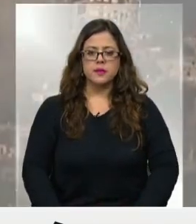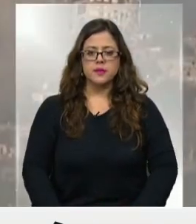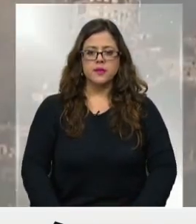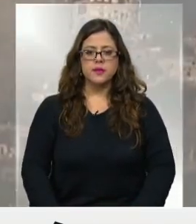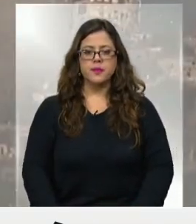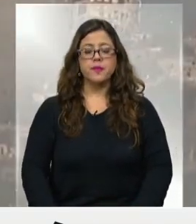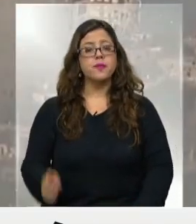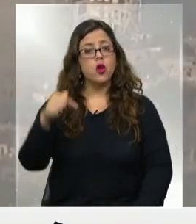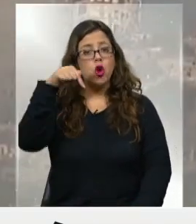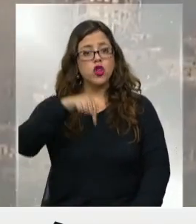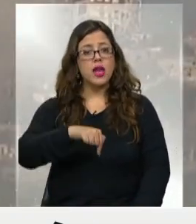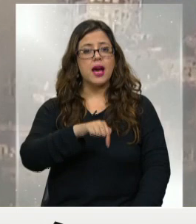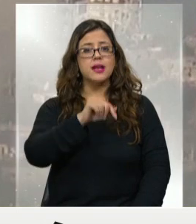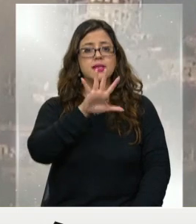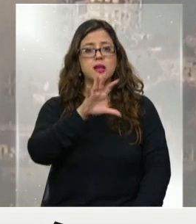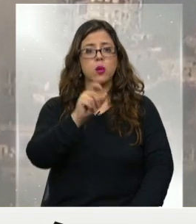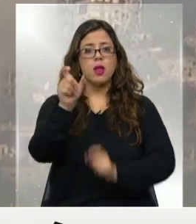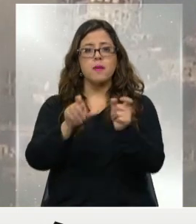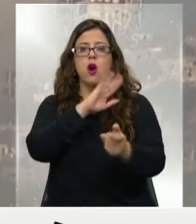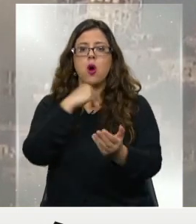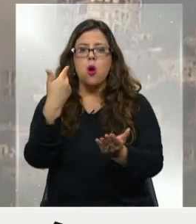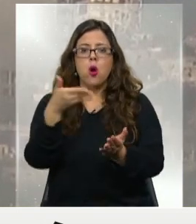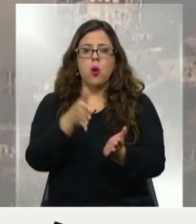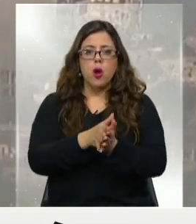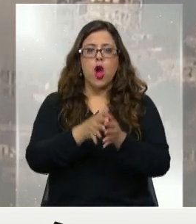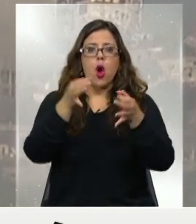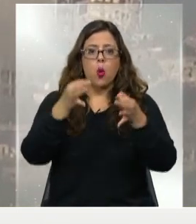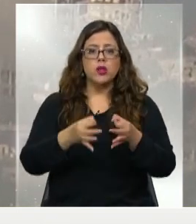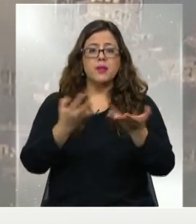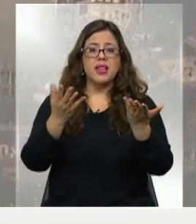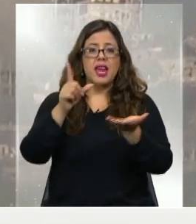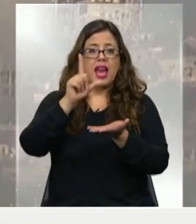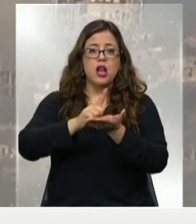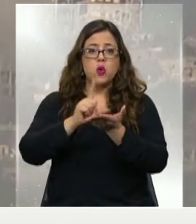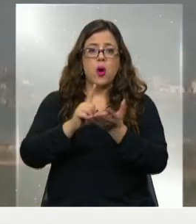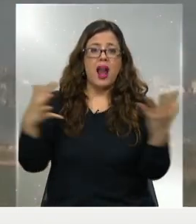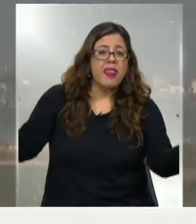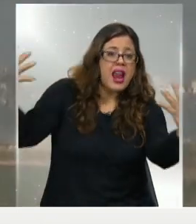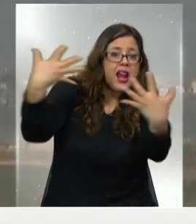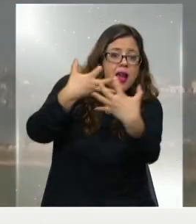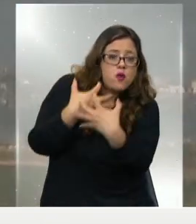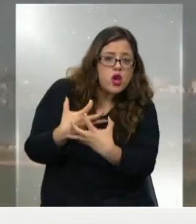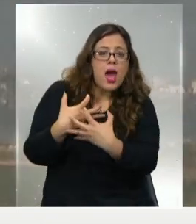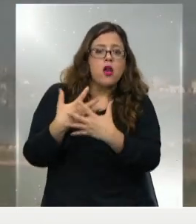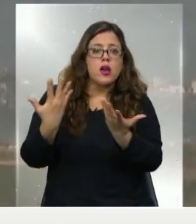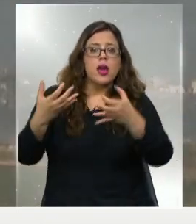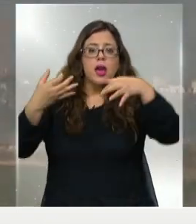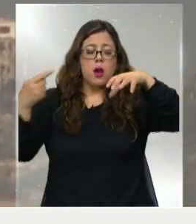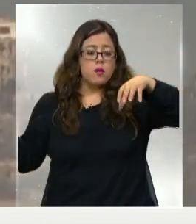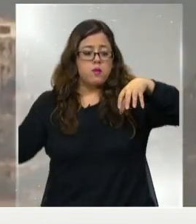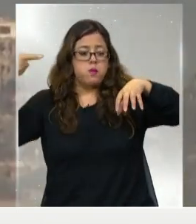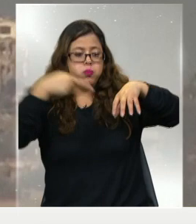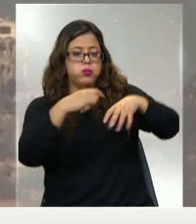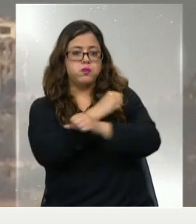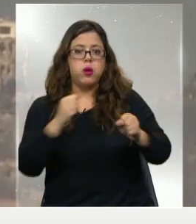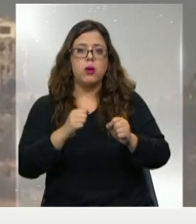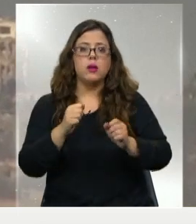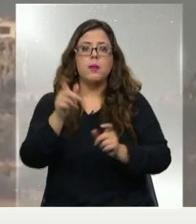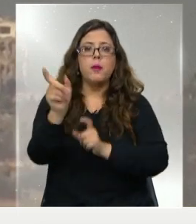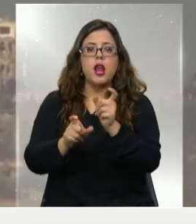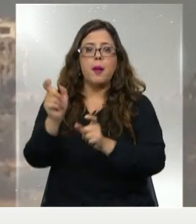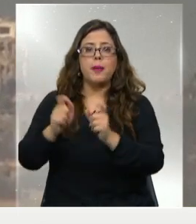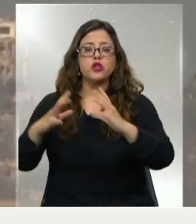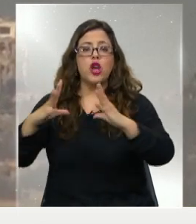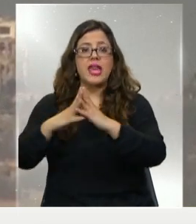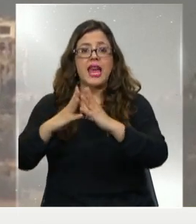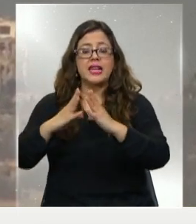Tan solo hoy, al menos 50 personas murieron en el campo de refugiados de Jabalia, luego de ser bombardeado por el ejército israelí. El